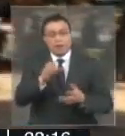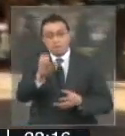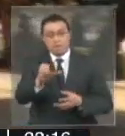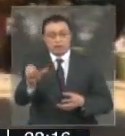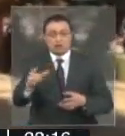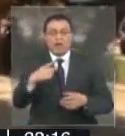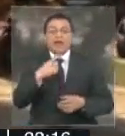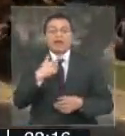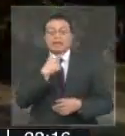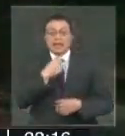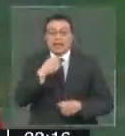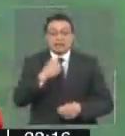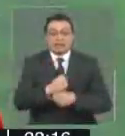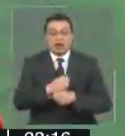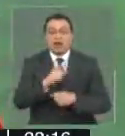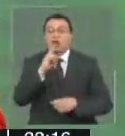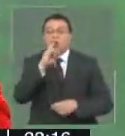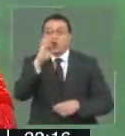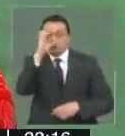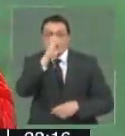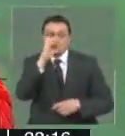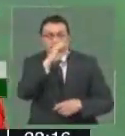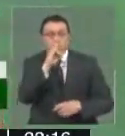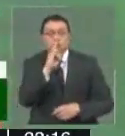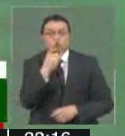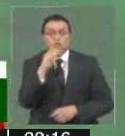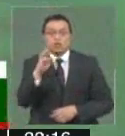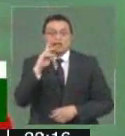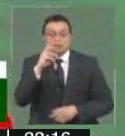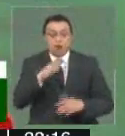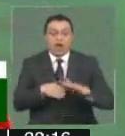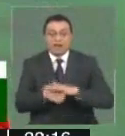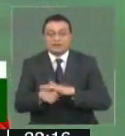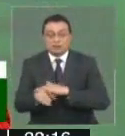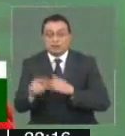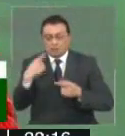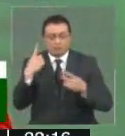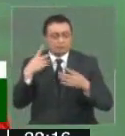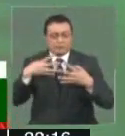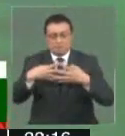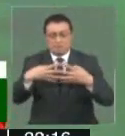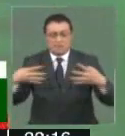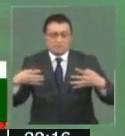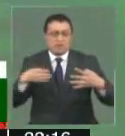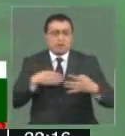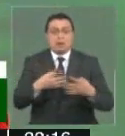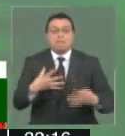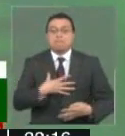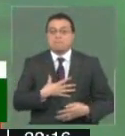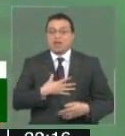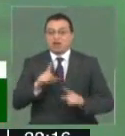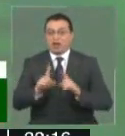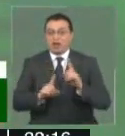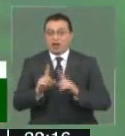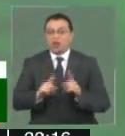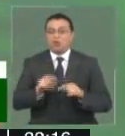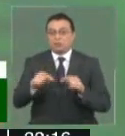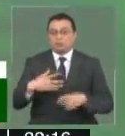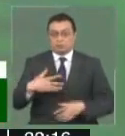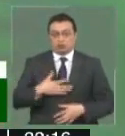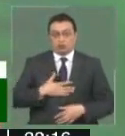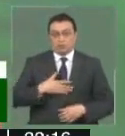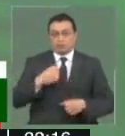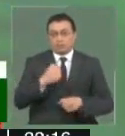personas que quieren trabajar en turismo accesible es traspasar la barrera del miedo, Porque nos decían allá, yo trabajo con